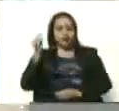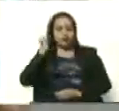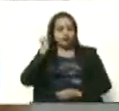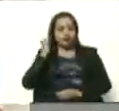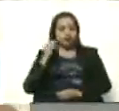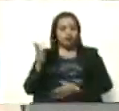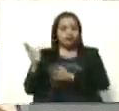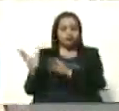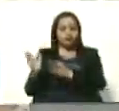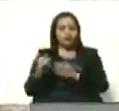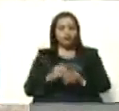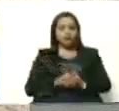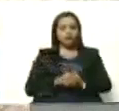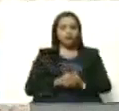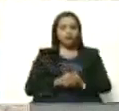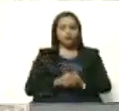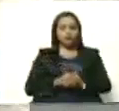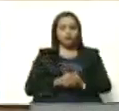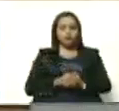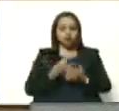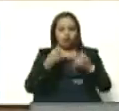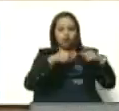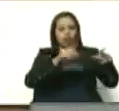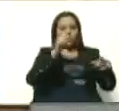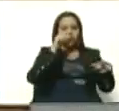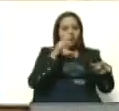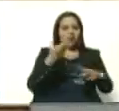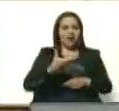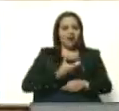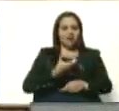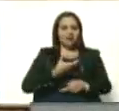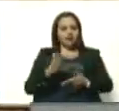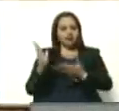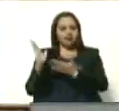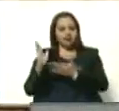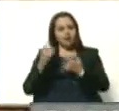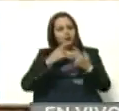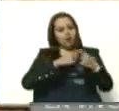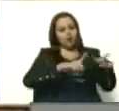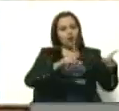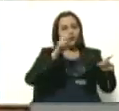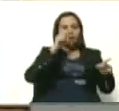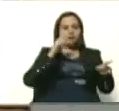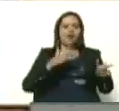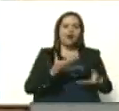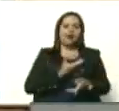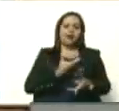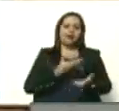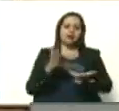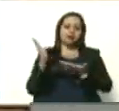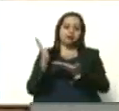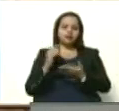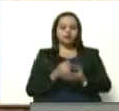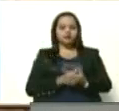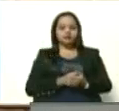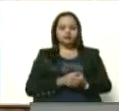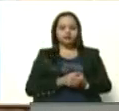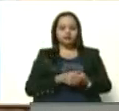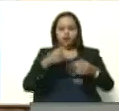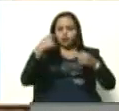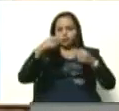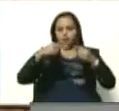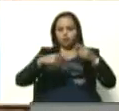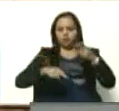Fernando. José Franco, alcalde del municipio de Viruaca. Daniel Nieves, alcalde del municipio de Achaguas.